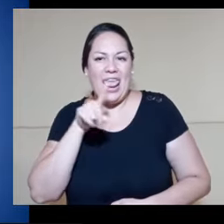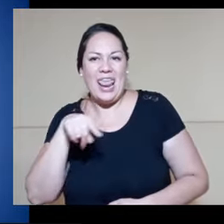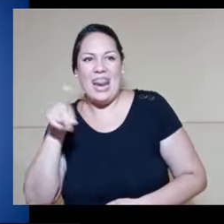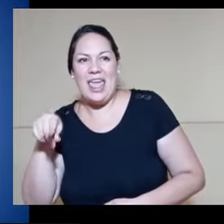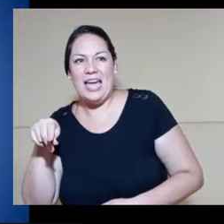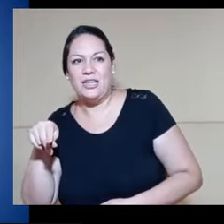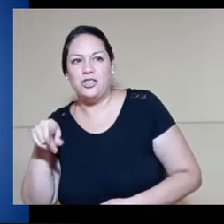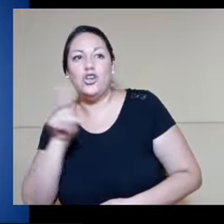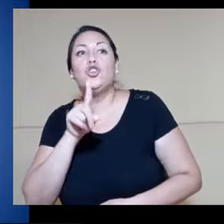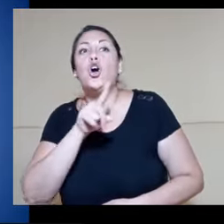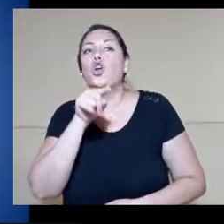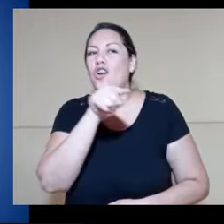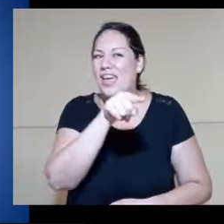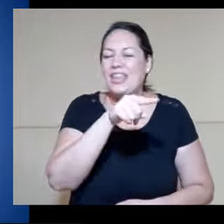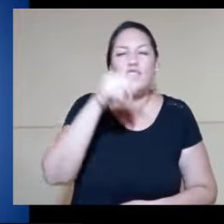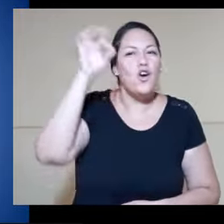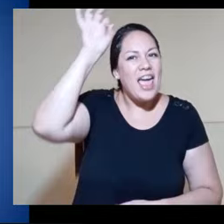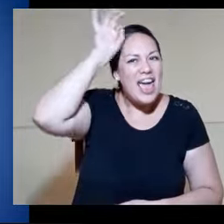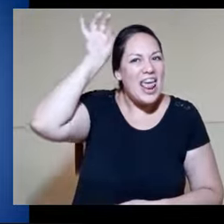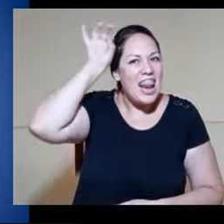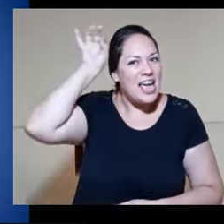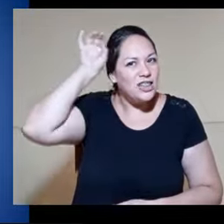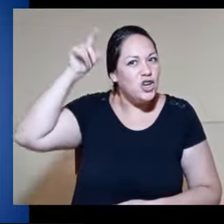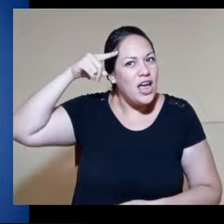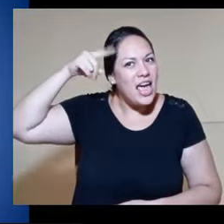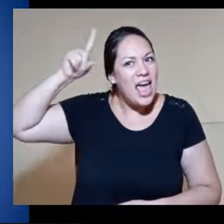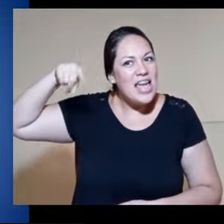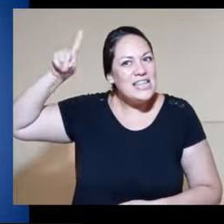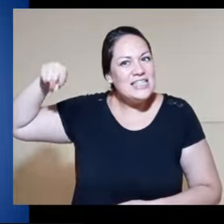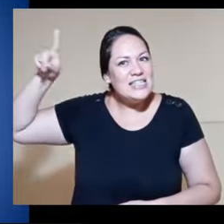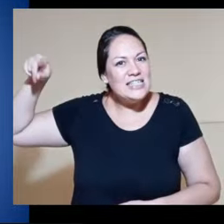por ejemplo, en un electrocardiograma o algo Claro, así? no, en un